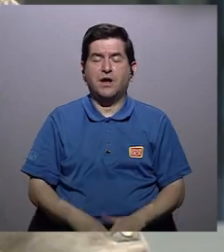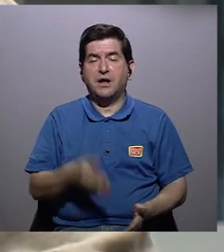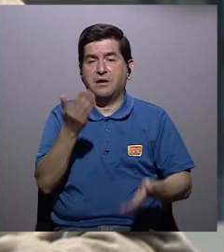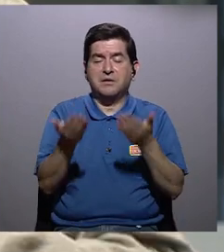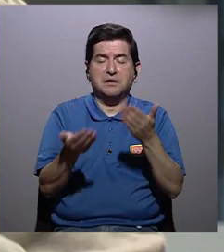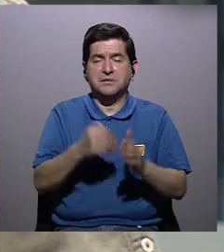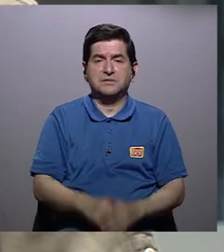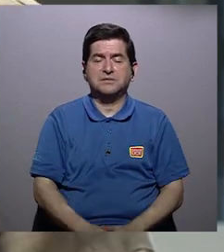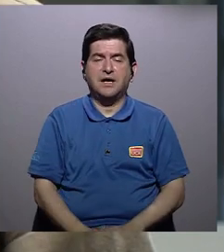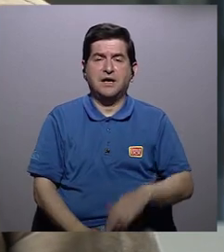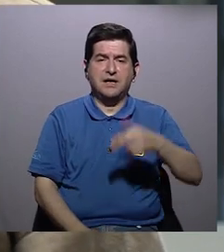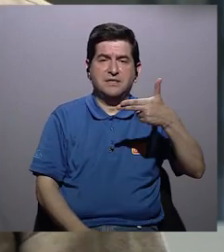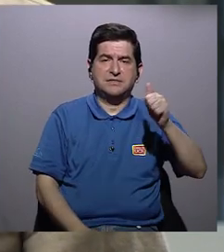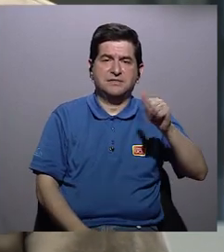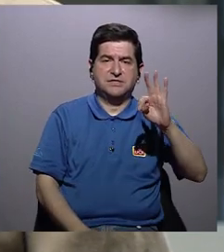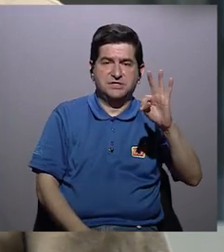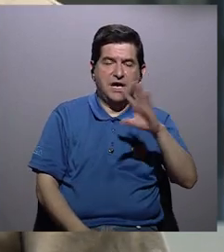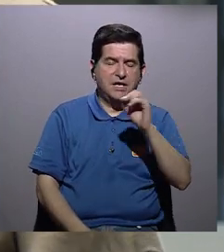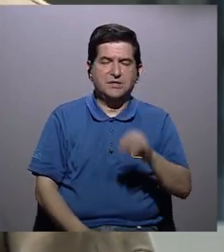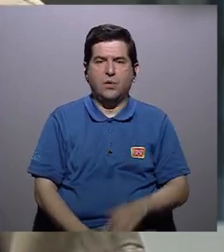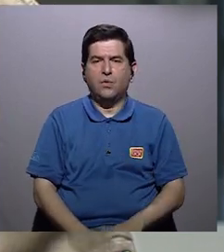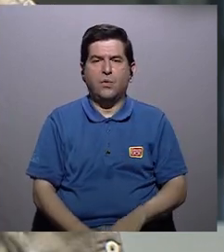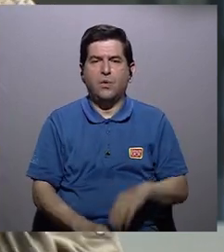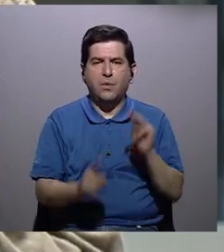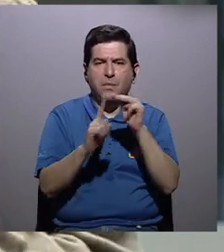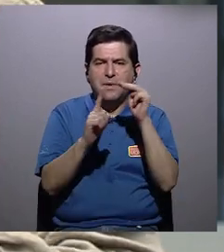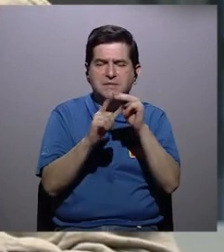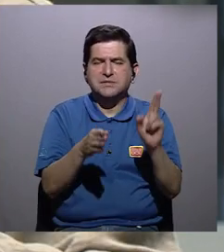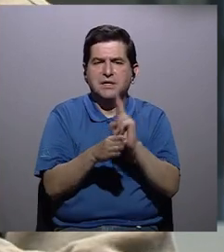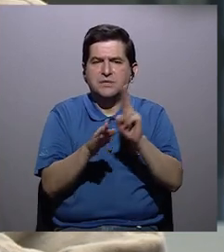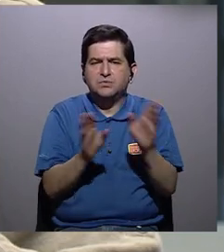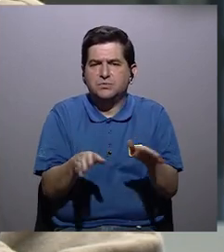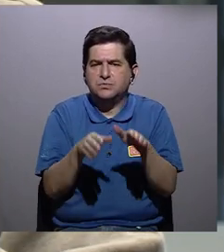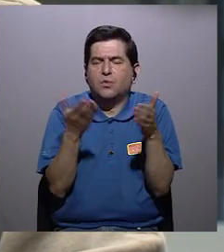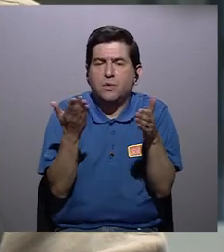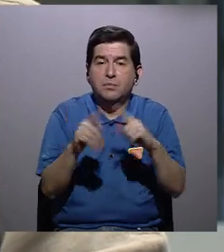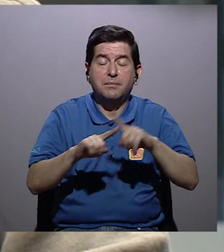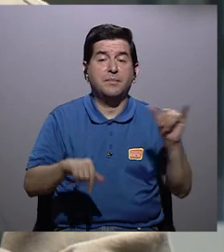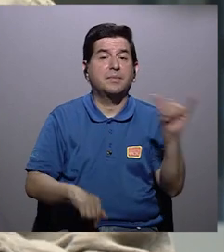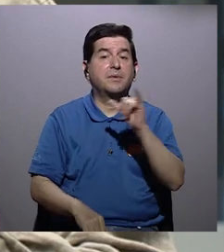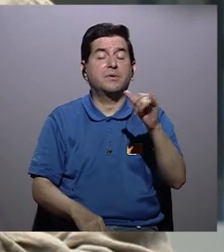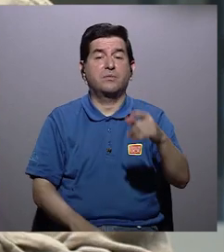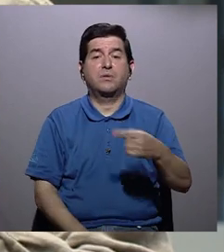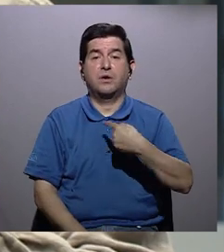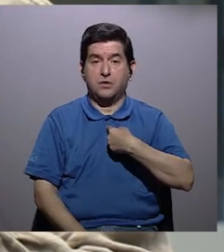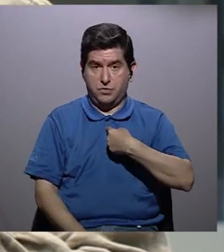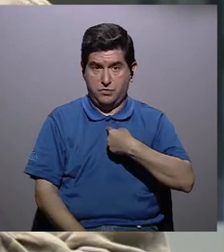o por mensajería, exactamente. Pero implica también cómo guardar,